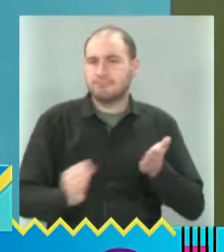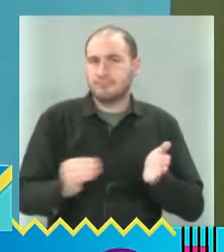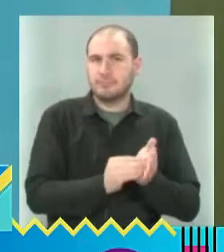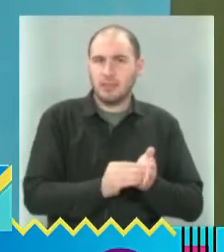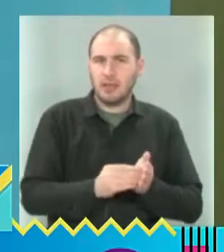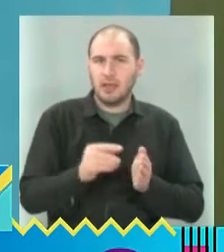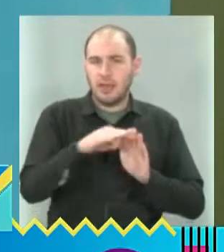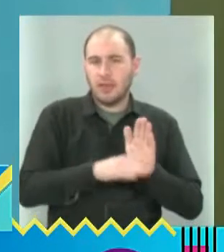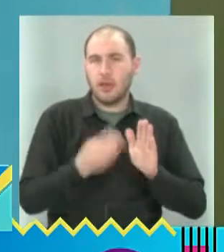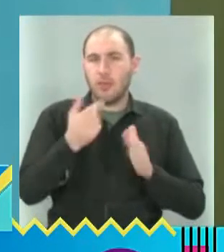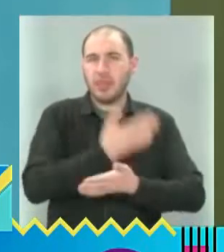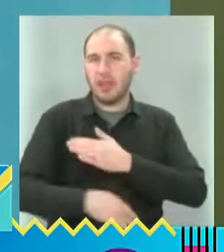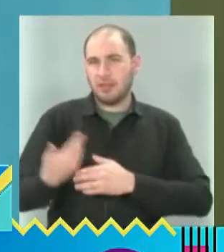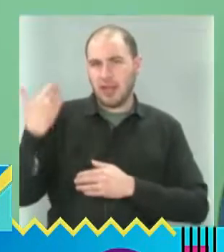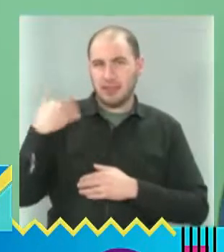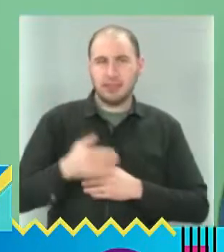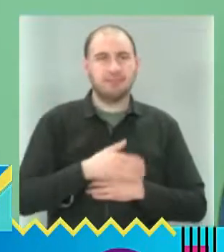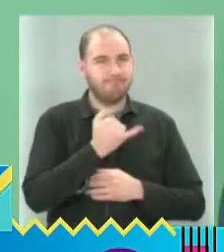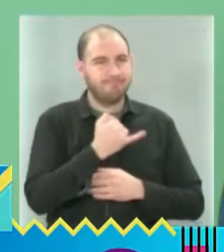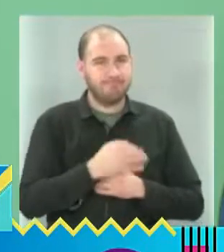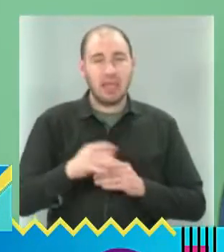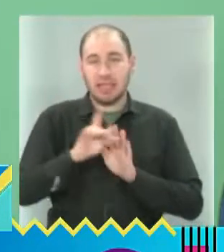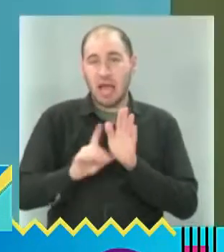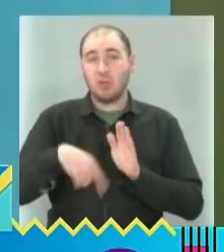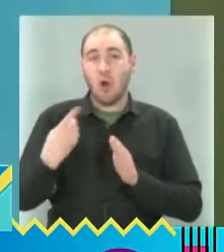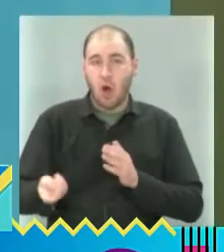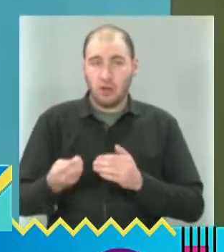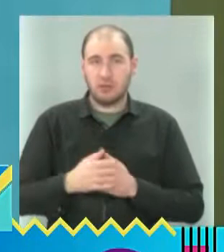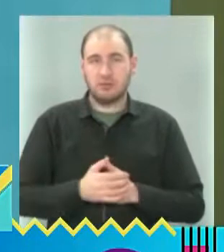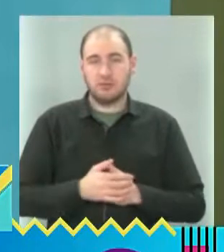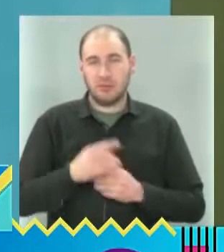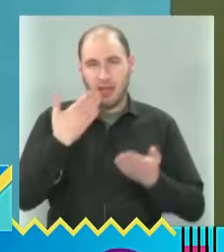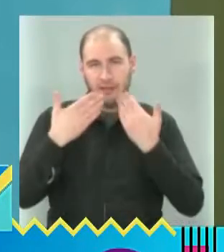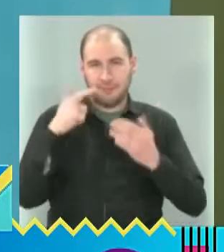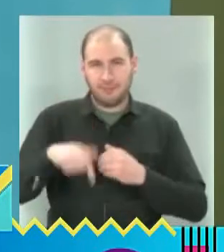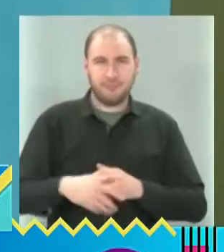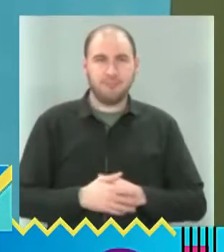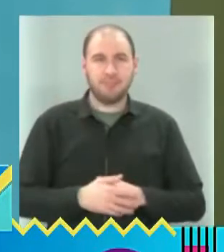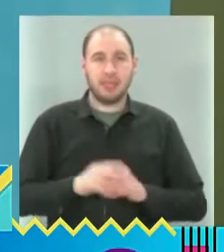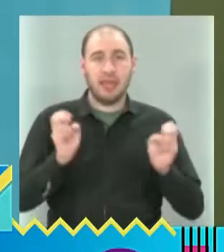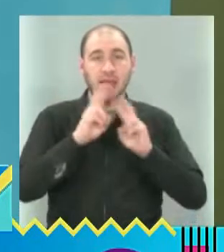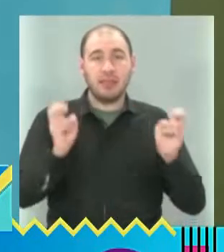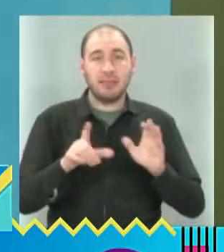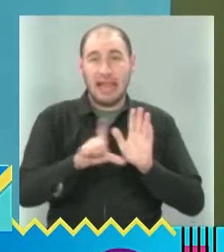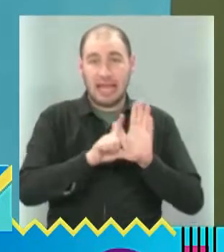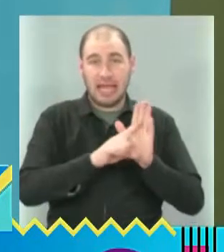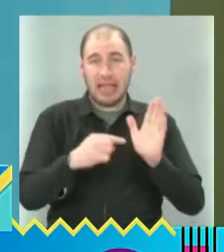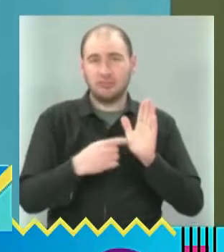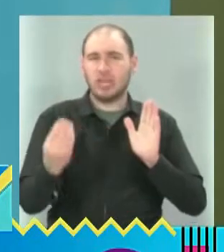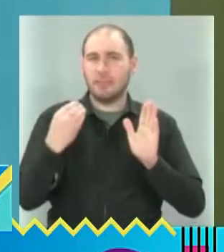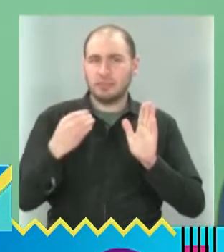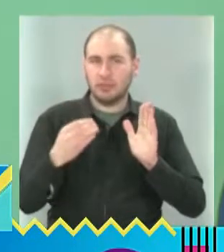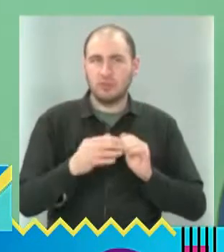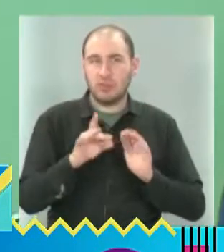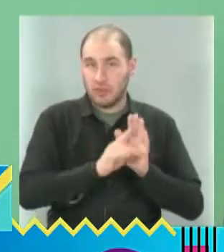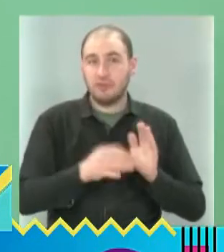se definía la discapacidad en ese momento, ¿no? También otro dato para poder charlar. Y con respecto a la legislación, ¿qué pasa? ¿Tenemos ese